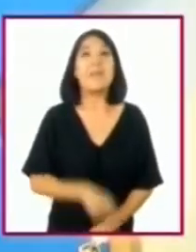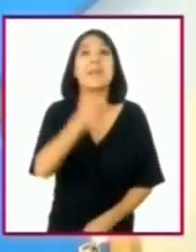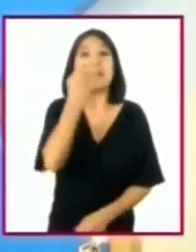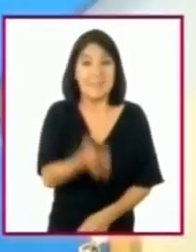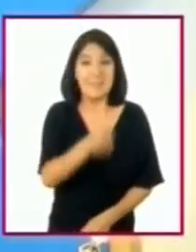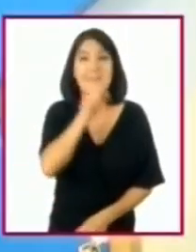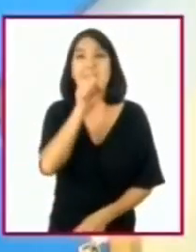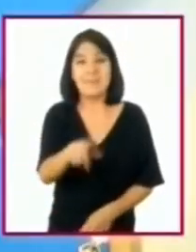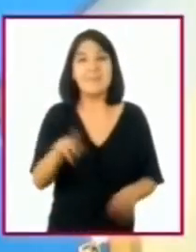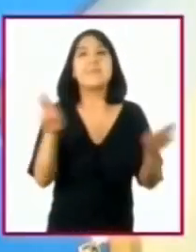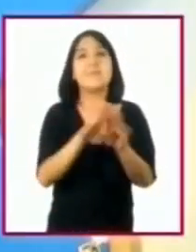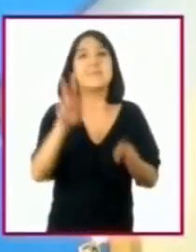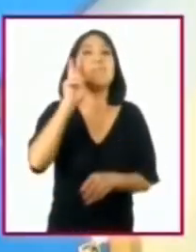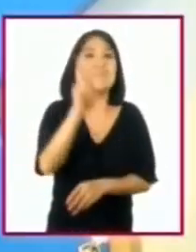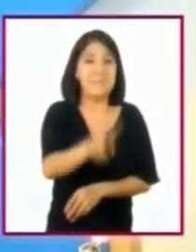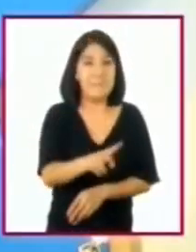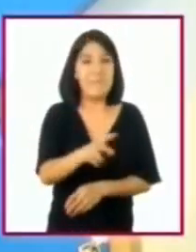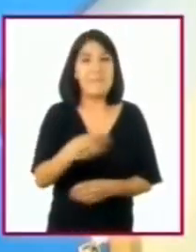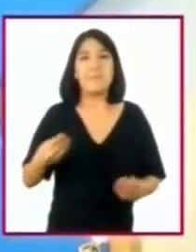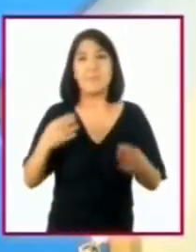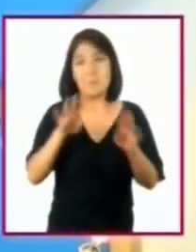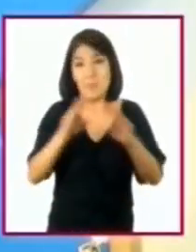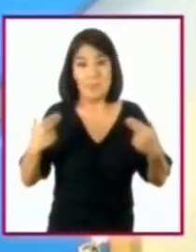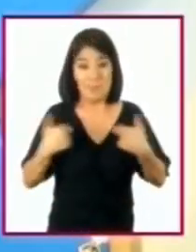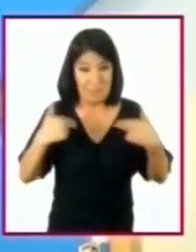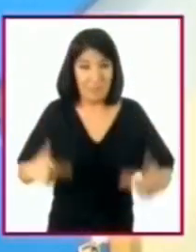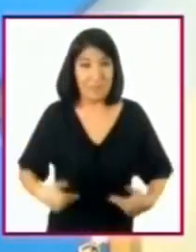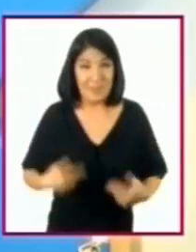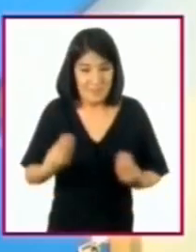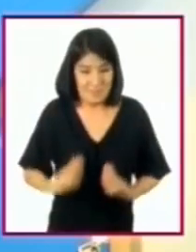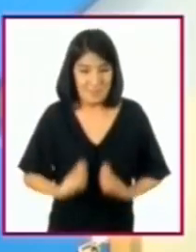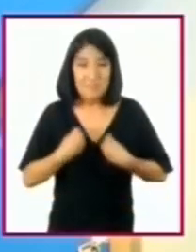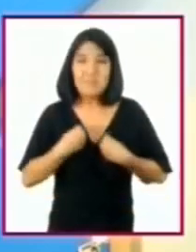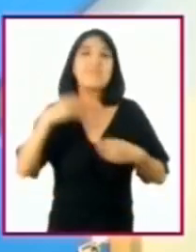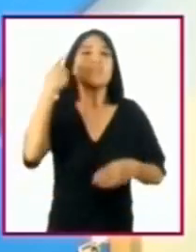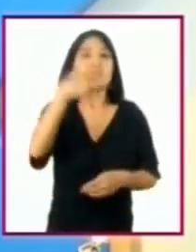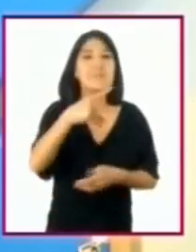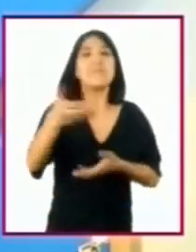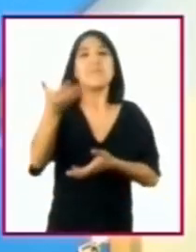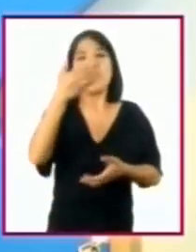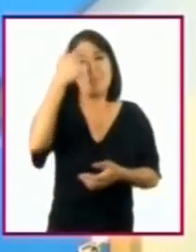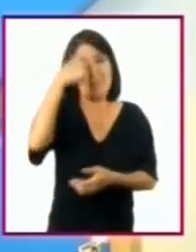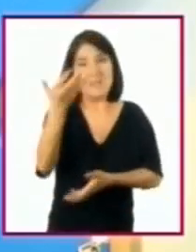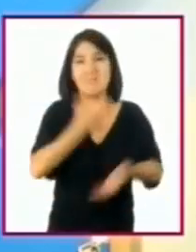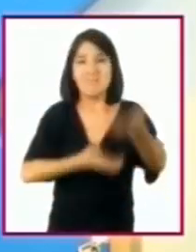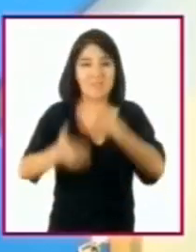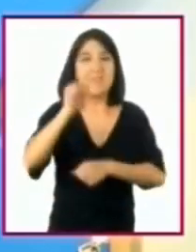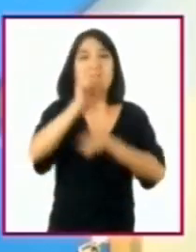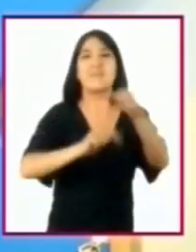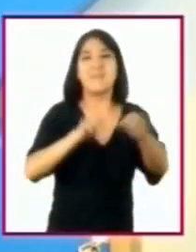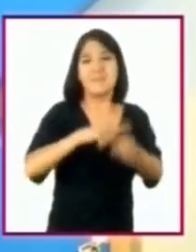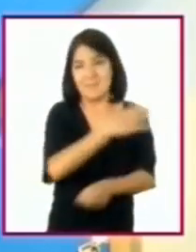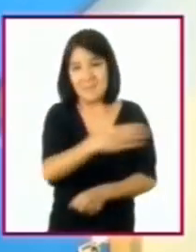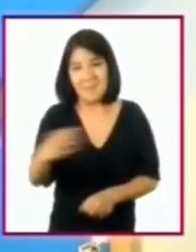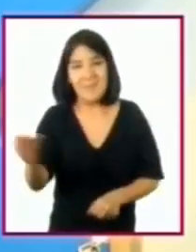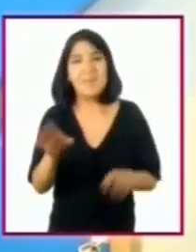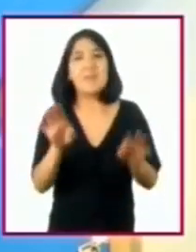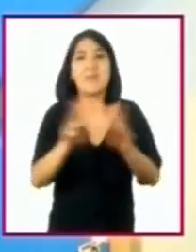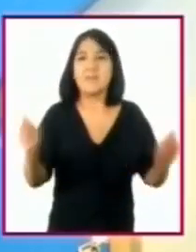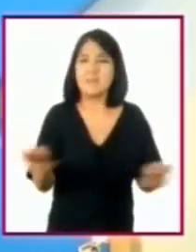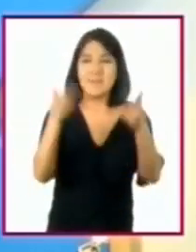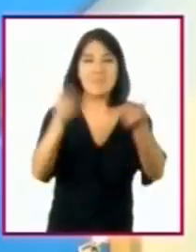Asimismo, como ya lo vieron, su vida dependía de la agricultura. Sus dioses principales eran las propias fuerzas